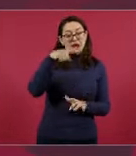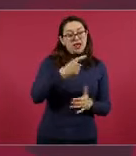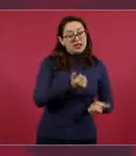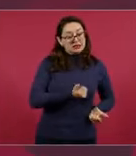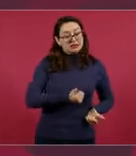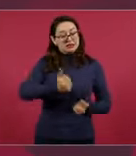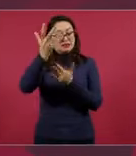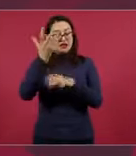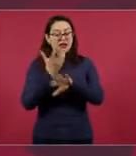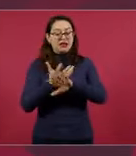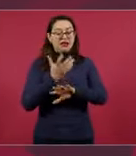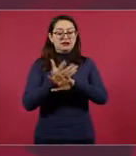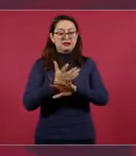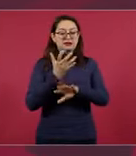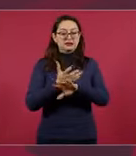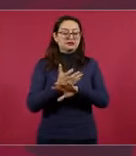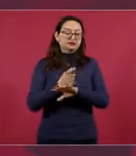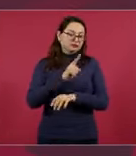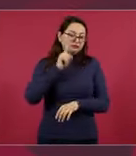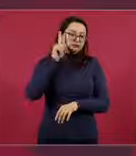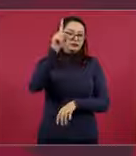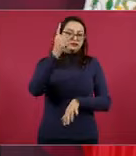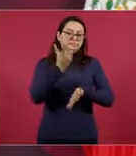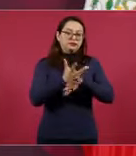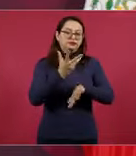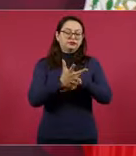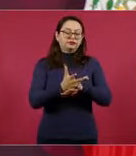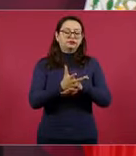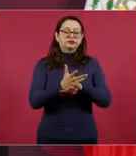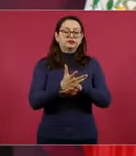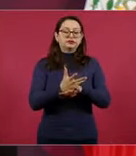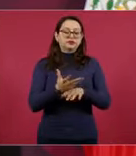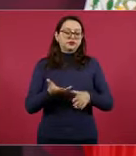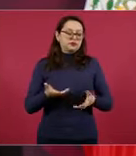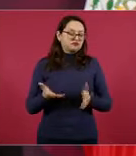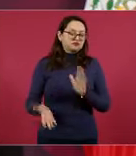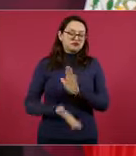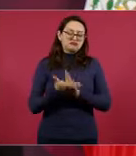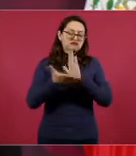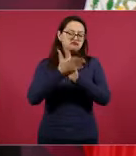para usarlos en la construcción de calles,